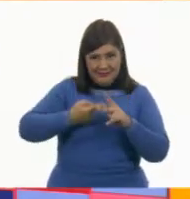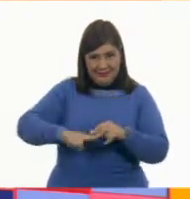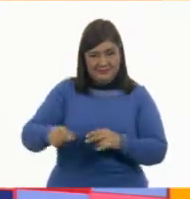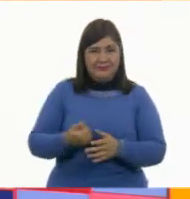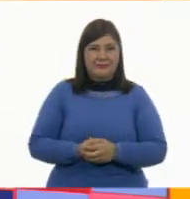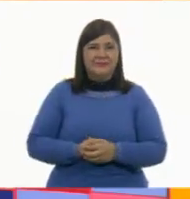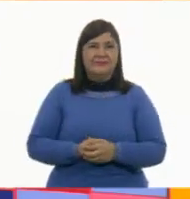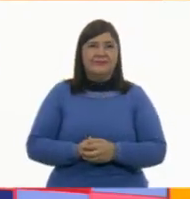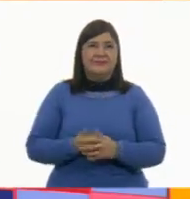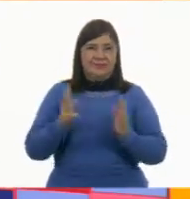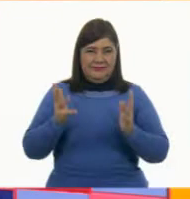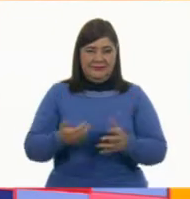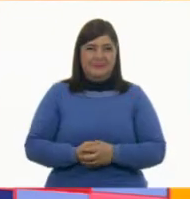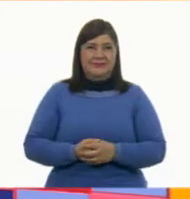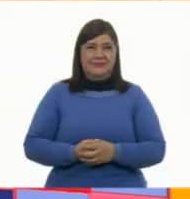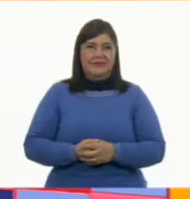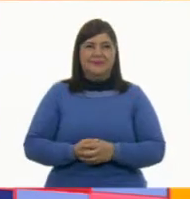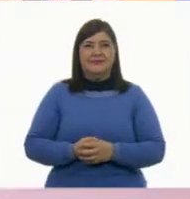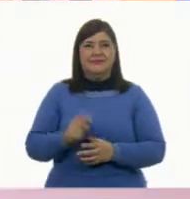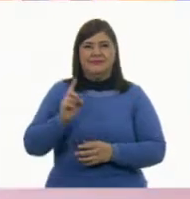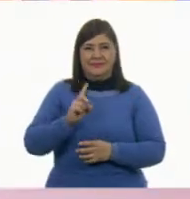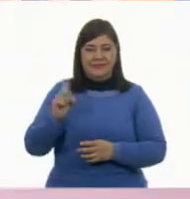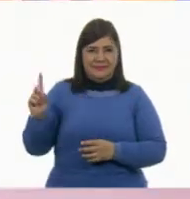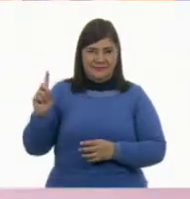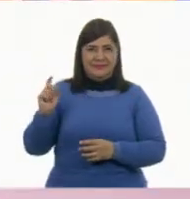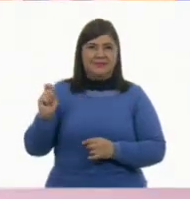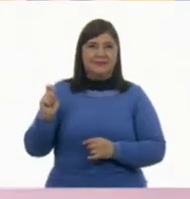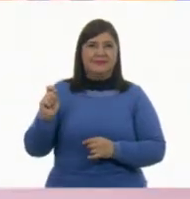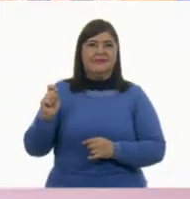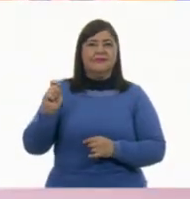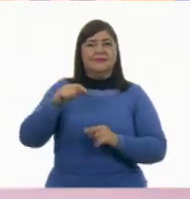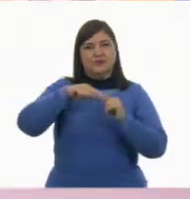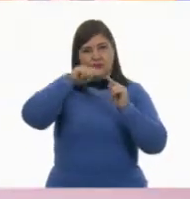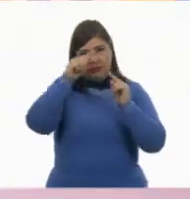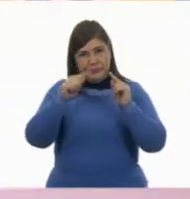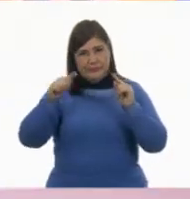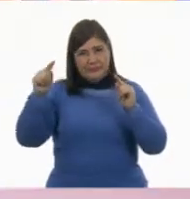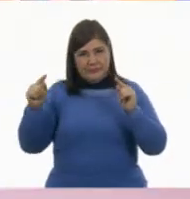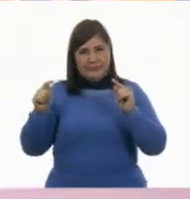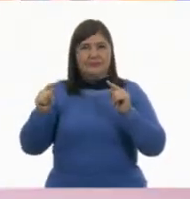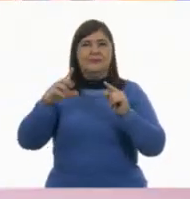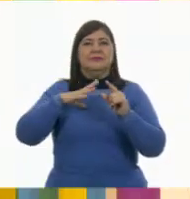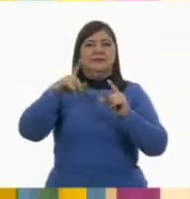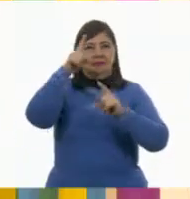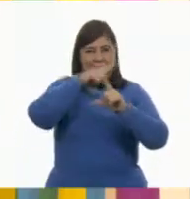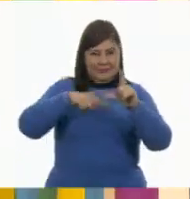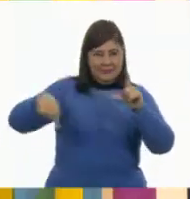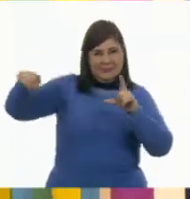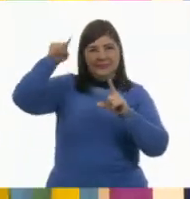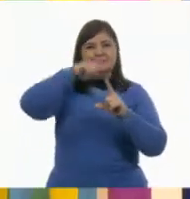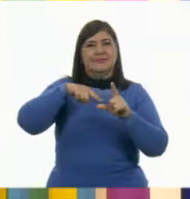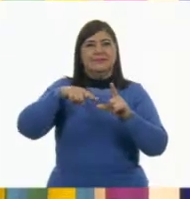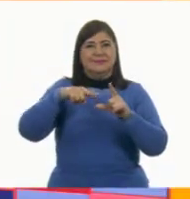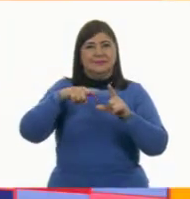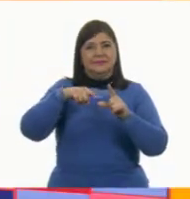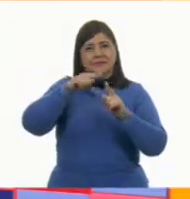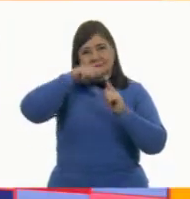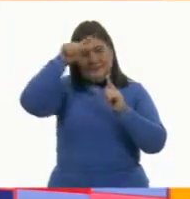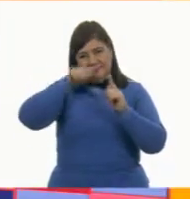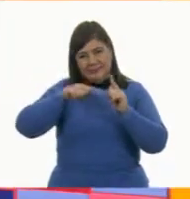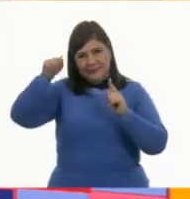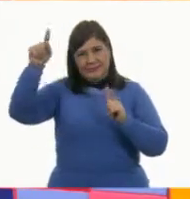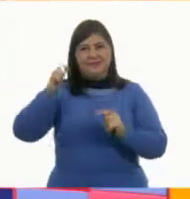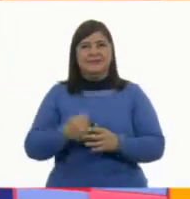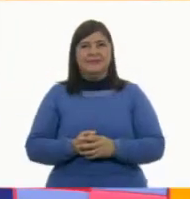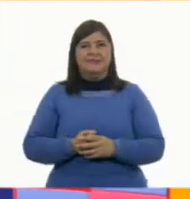Empezamos ya. Derecha, derecha, ondita, ondita, círculo, círculo,